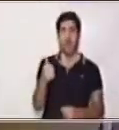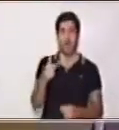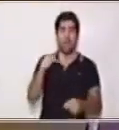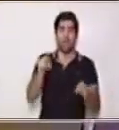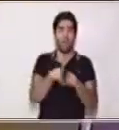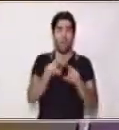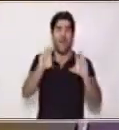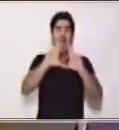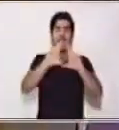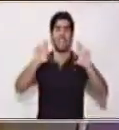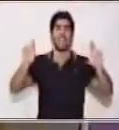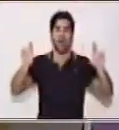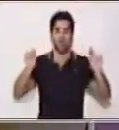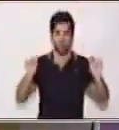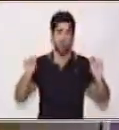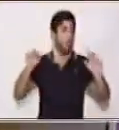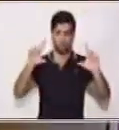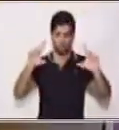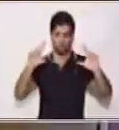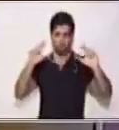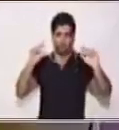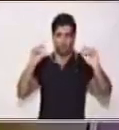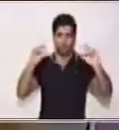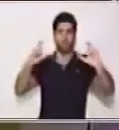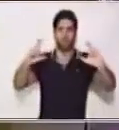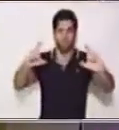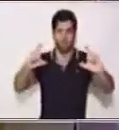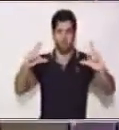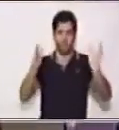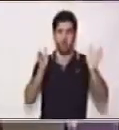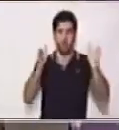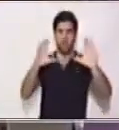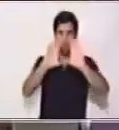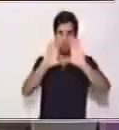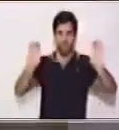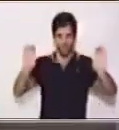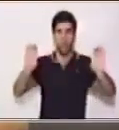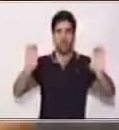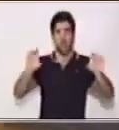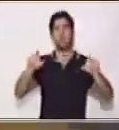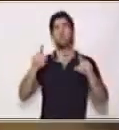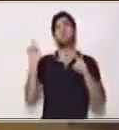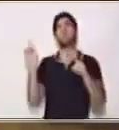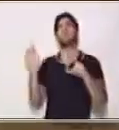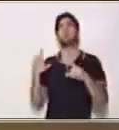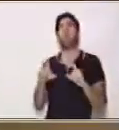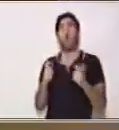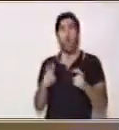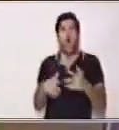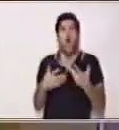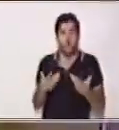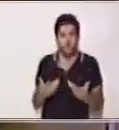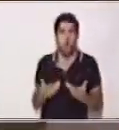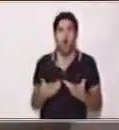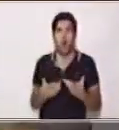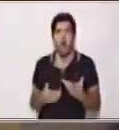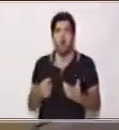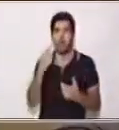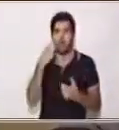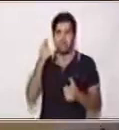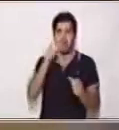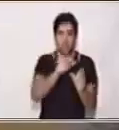medidas: alto, largo, ancho. Y vamos a